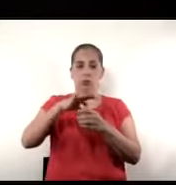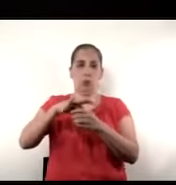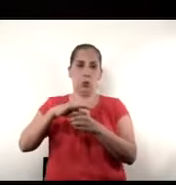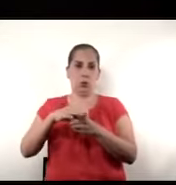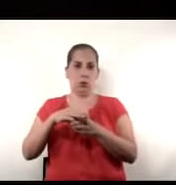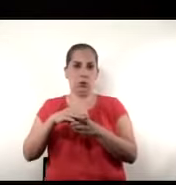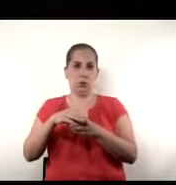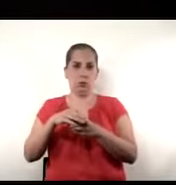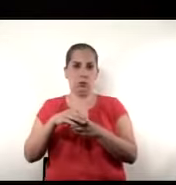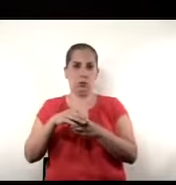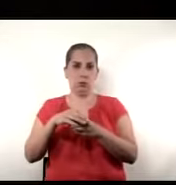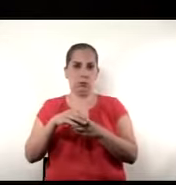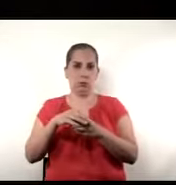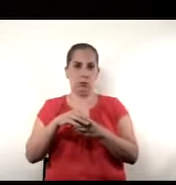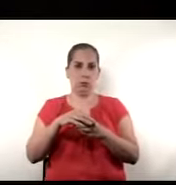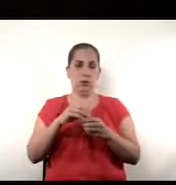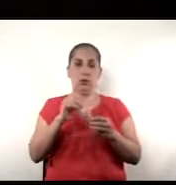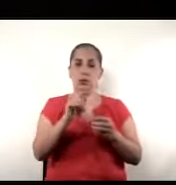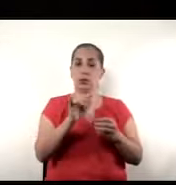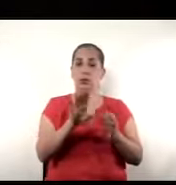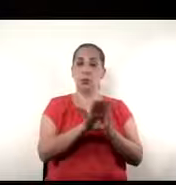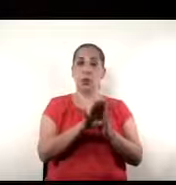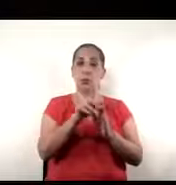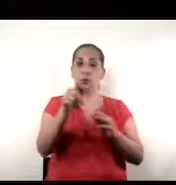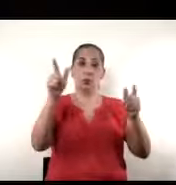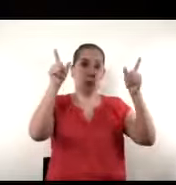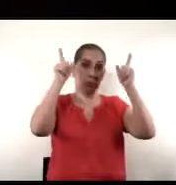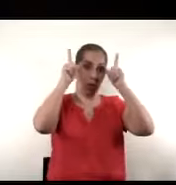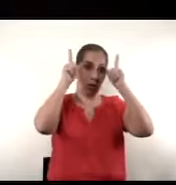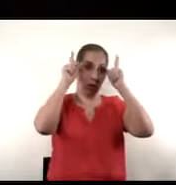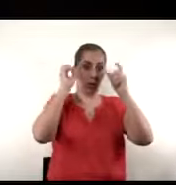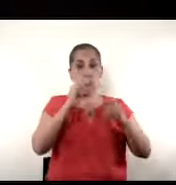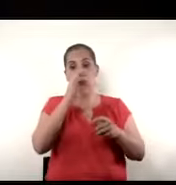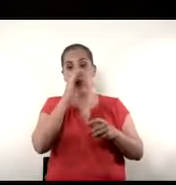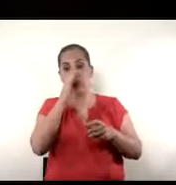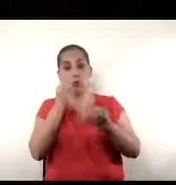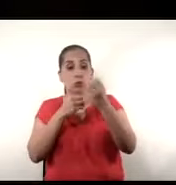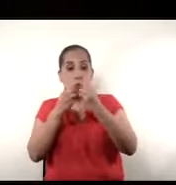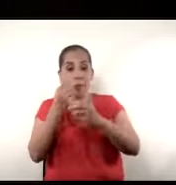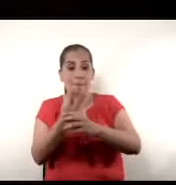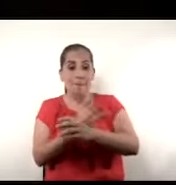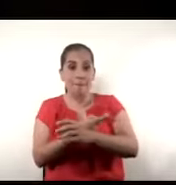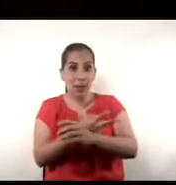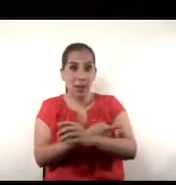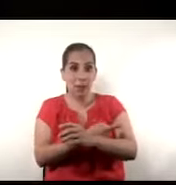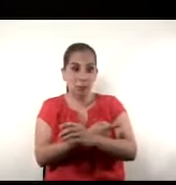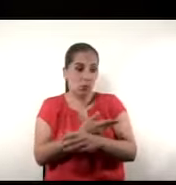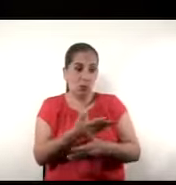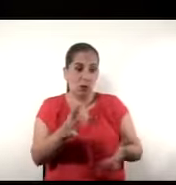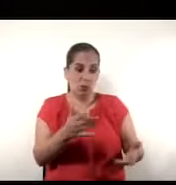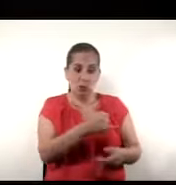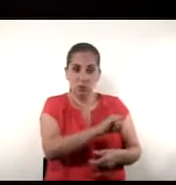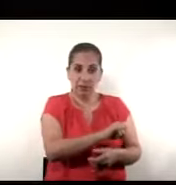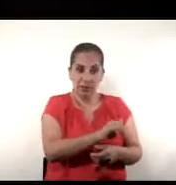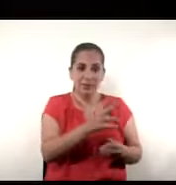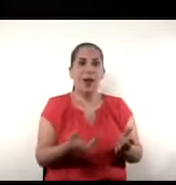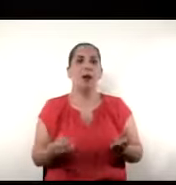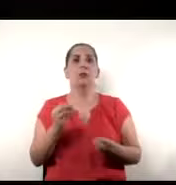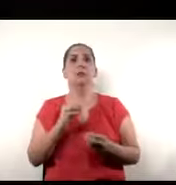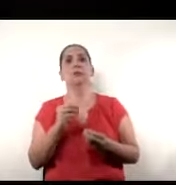insumos agrícolas. Entonces, si sus vacas o sus cerdos comen pasto o alguna cuestión de esas, ya se le